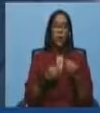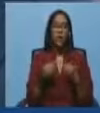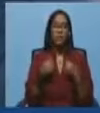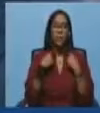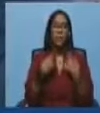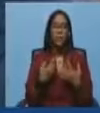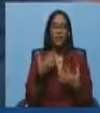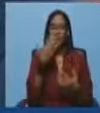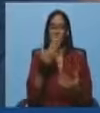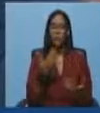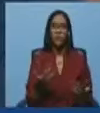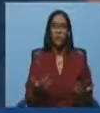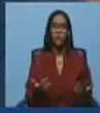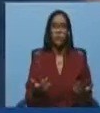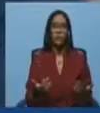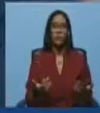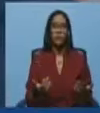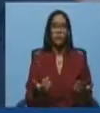el olfato.